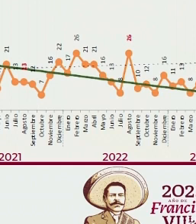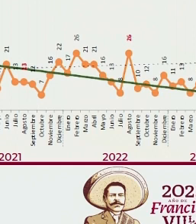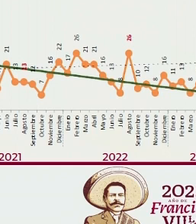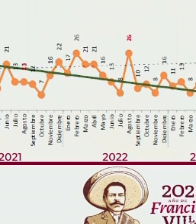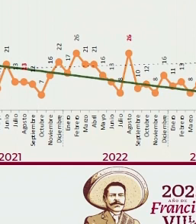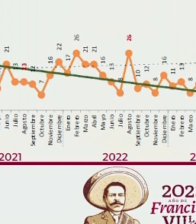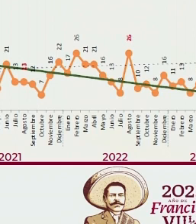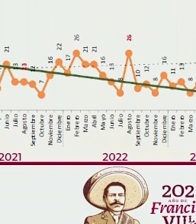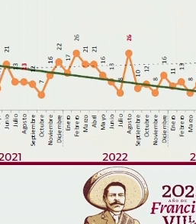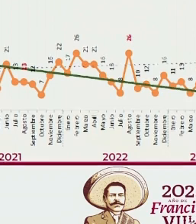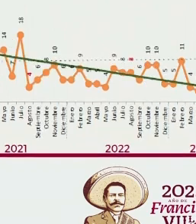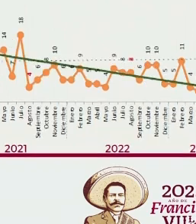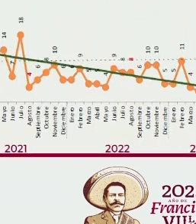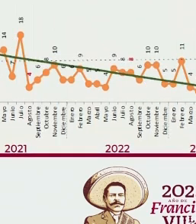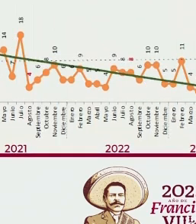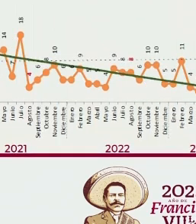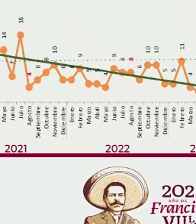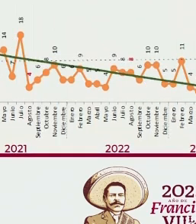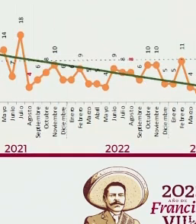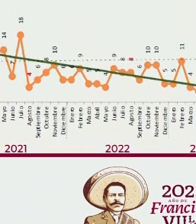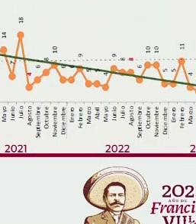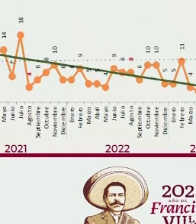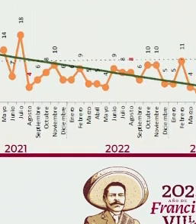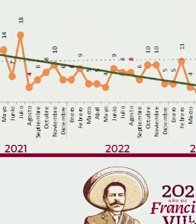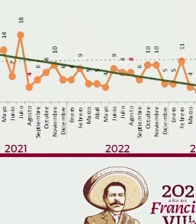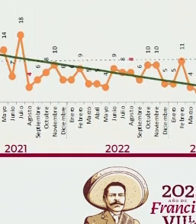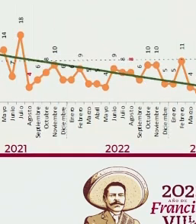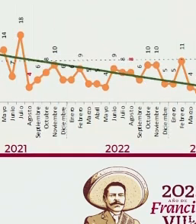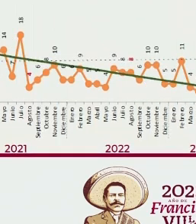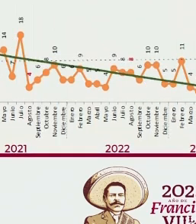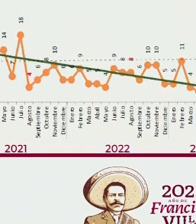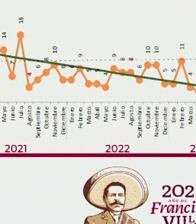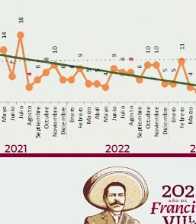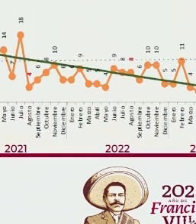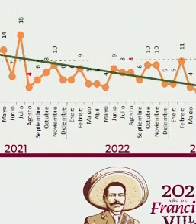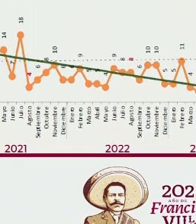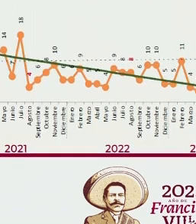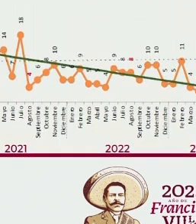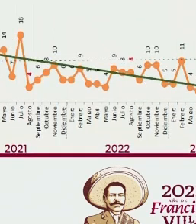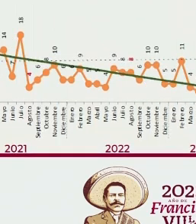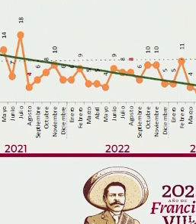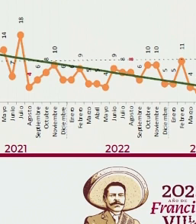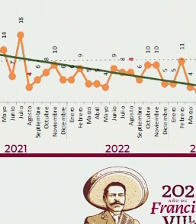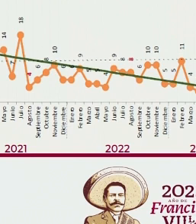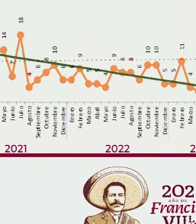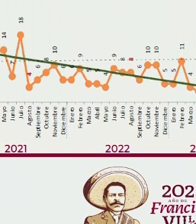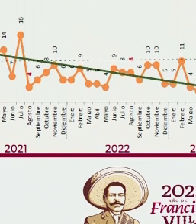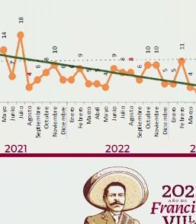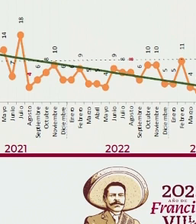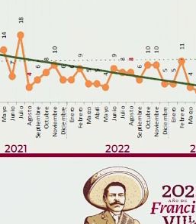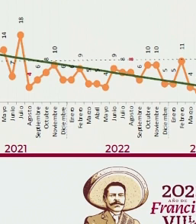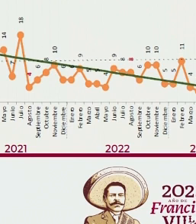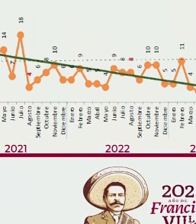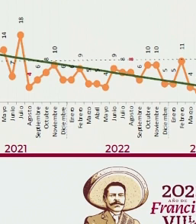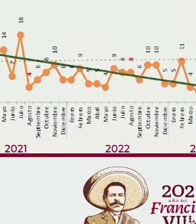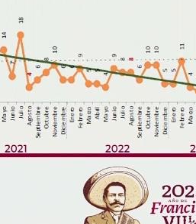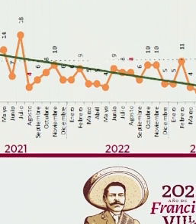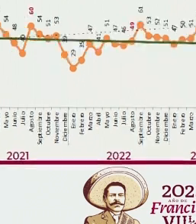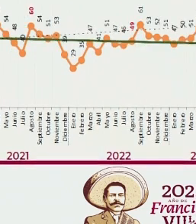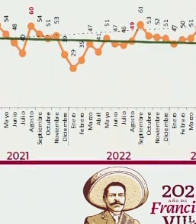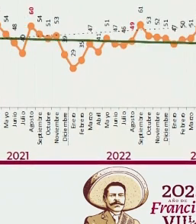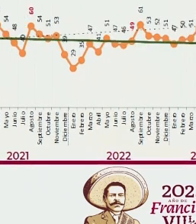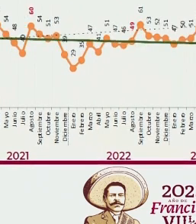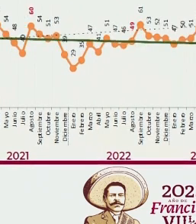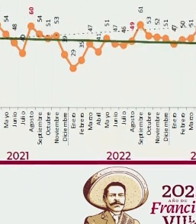lugar a nivel nacional y su tendencia hacia la baja. Homicidios dolosos, 50 homicidios en agosto,